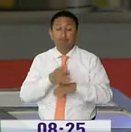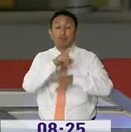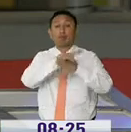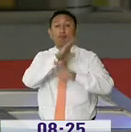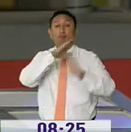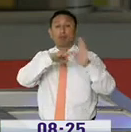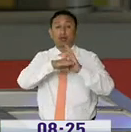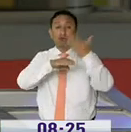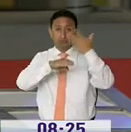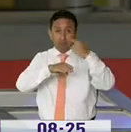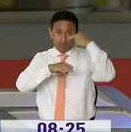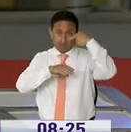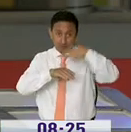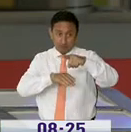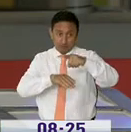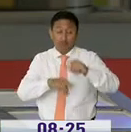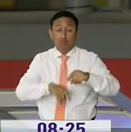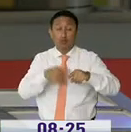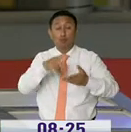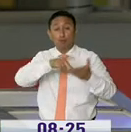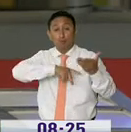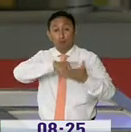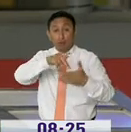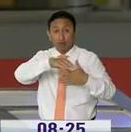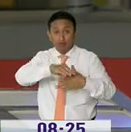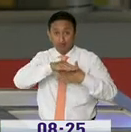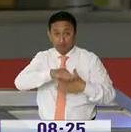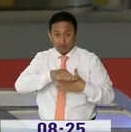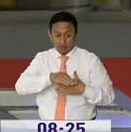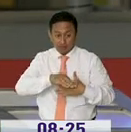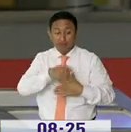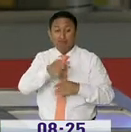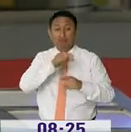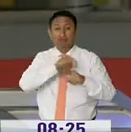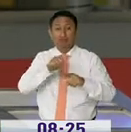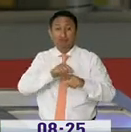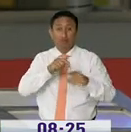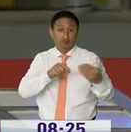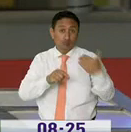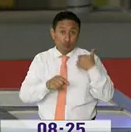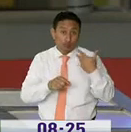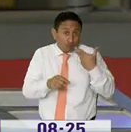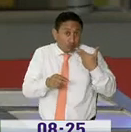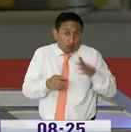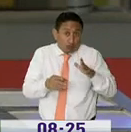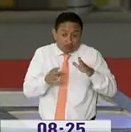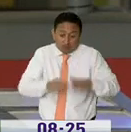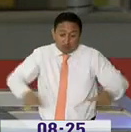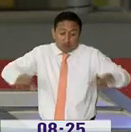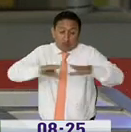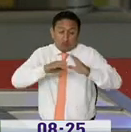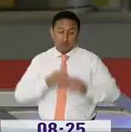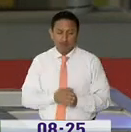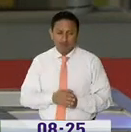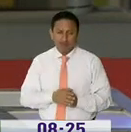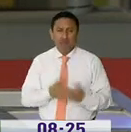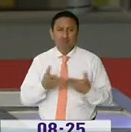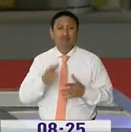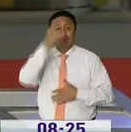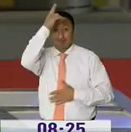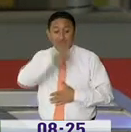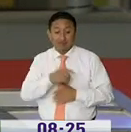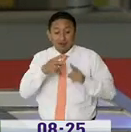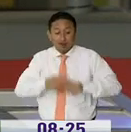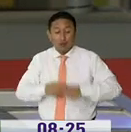Bancos dispuso las reglas para diferir los pagos pendientes de créditos que ustedes tengan en todos los segmentos. Esta resolución corre